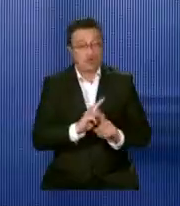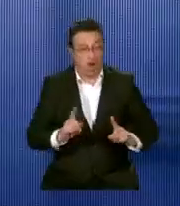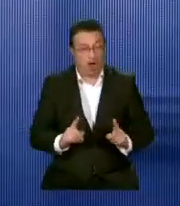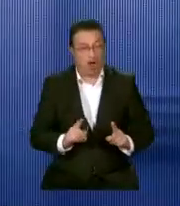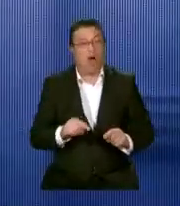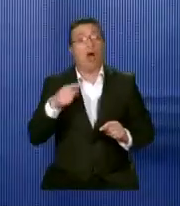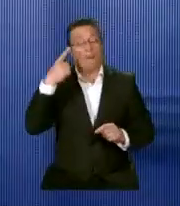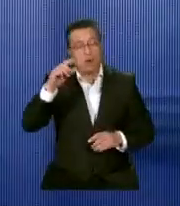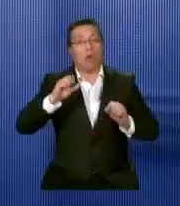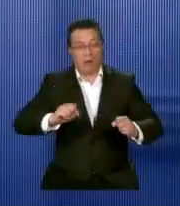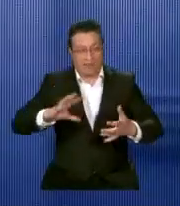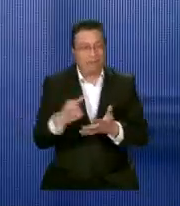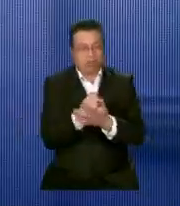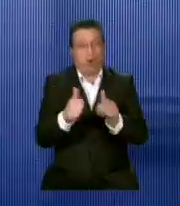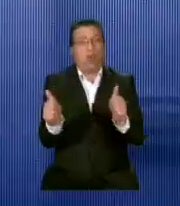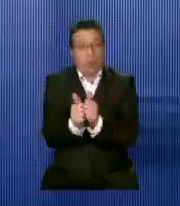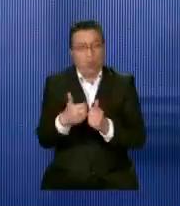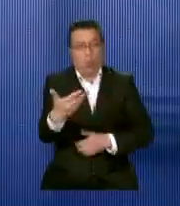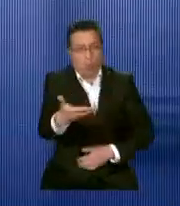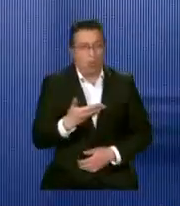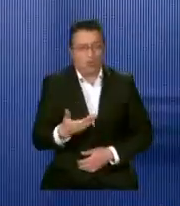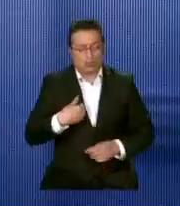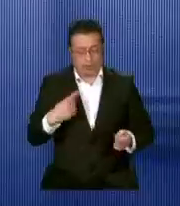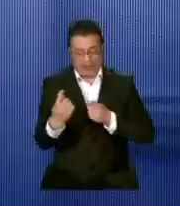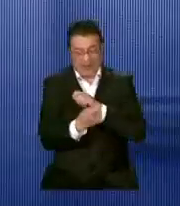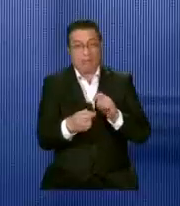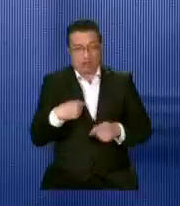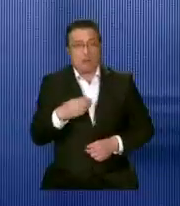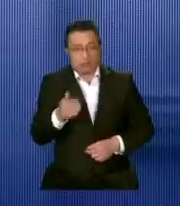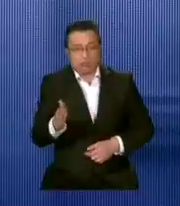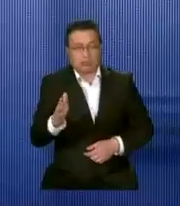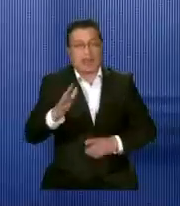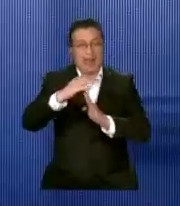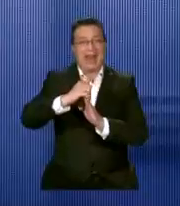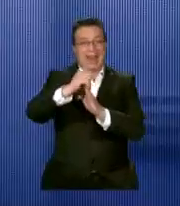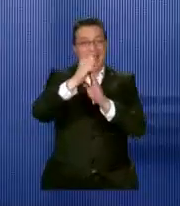podemos lograrlo si lo hacemos juntos. Somos el cambio que viene, los